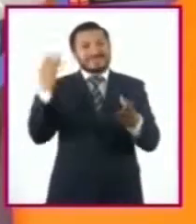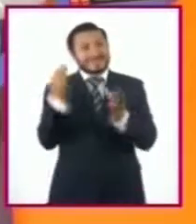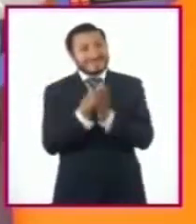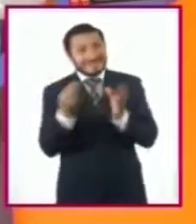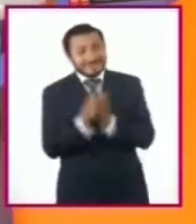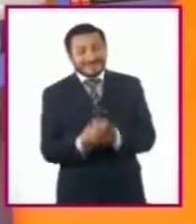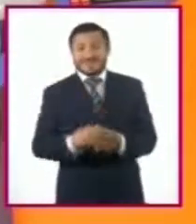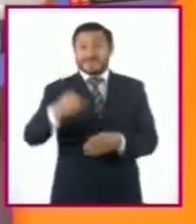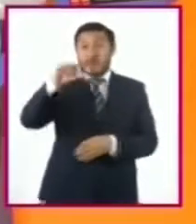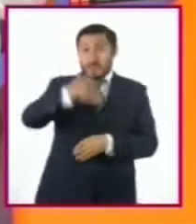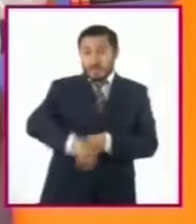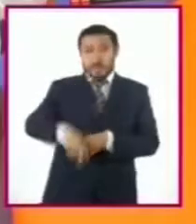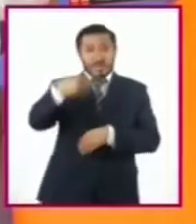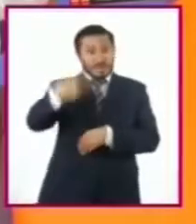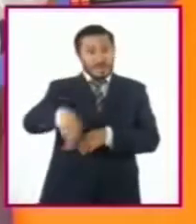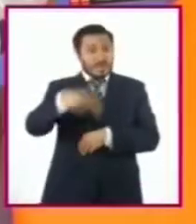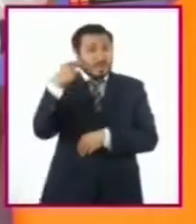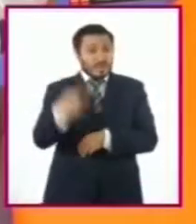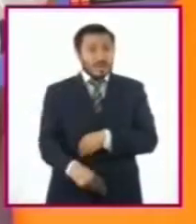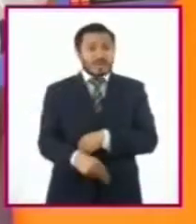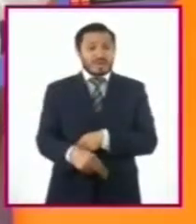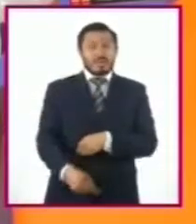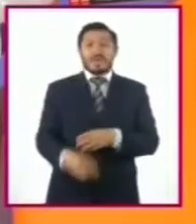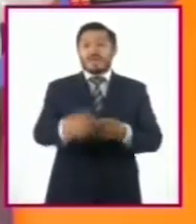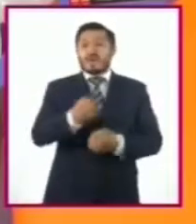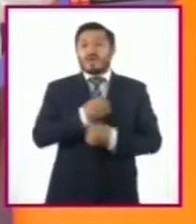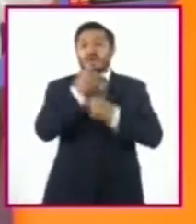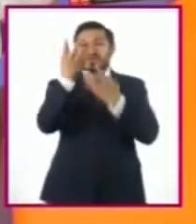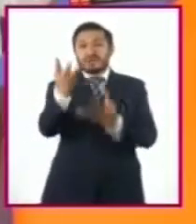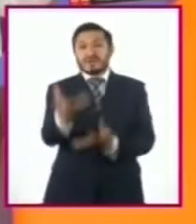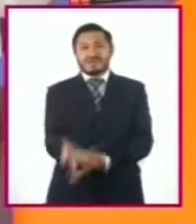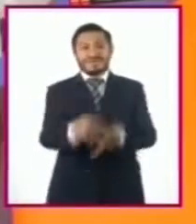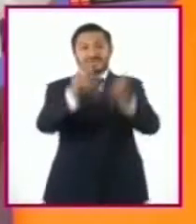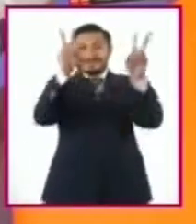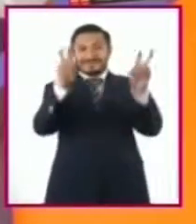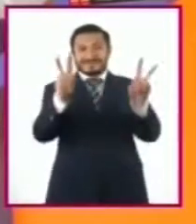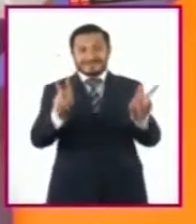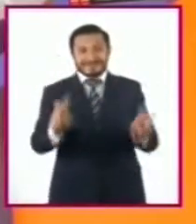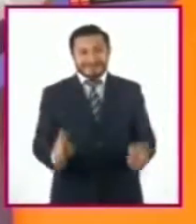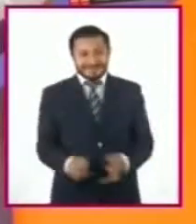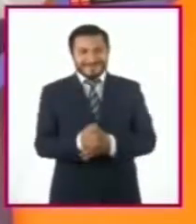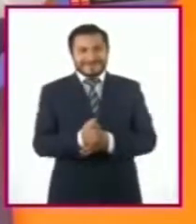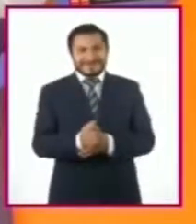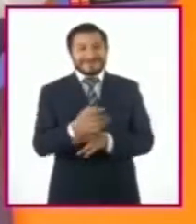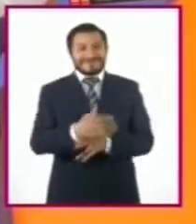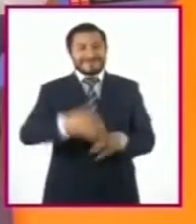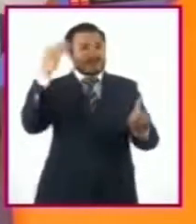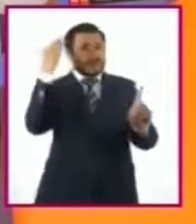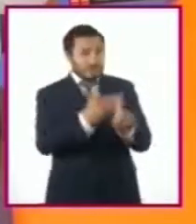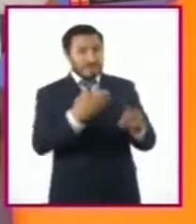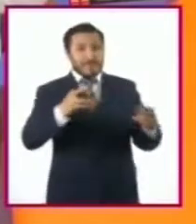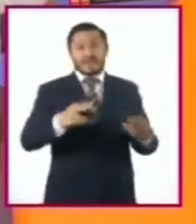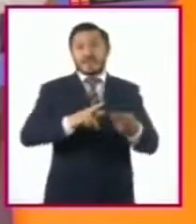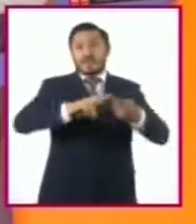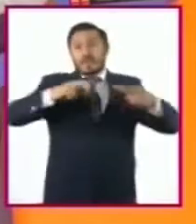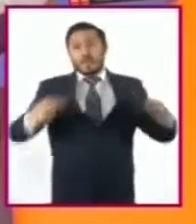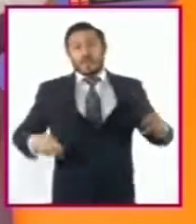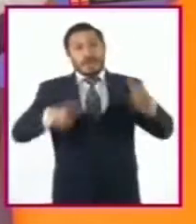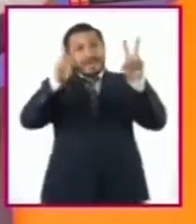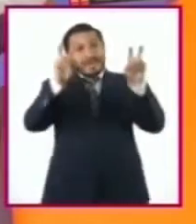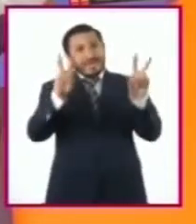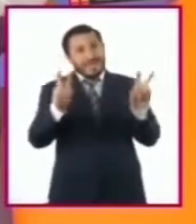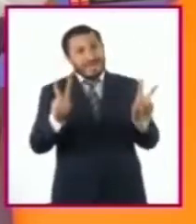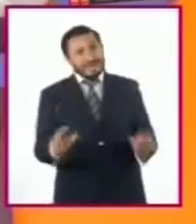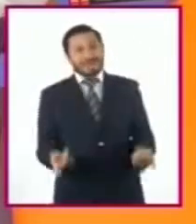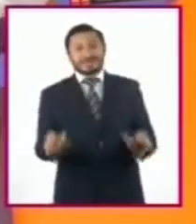la cual hemos puesto por título Los poemas y sus temas, y que tiene como propósito relacionar los temas de ciertos